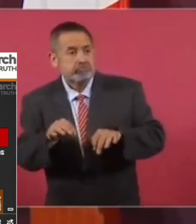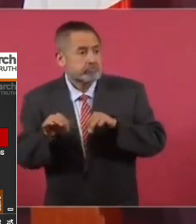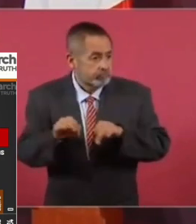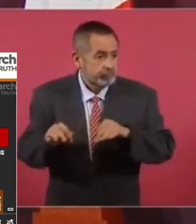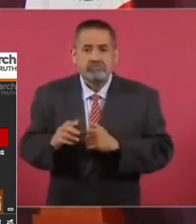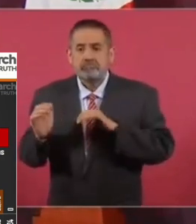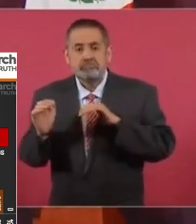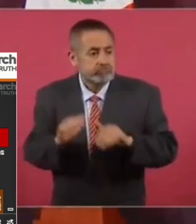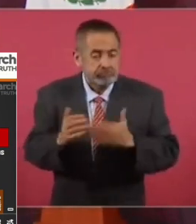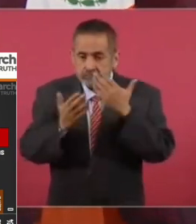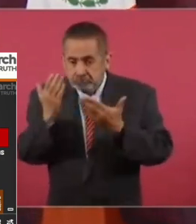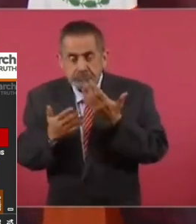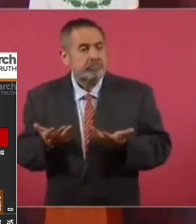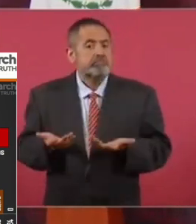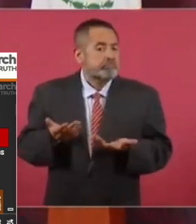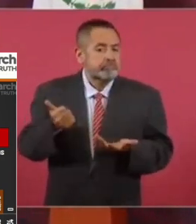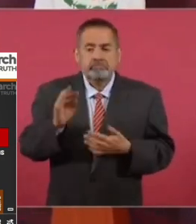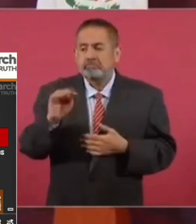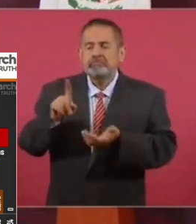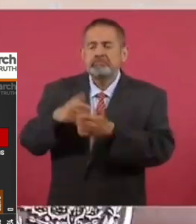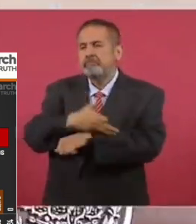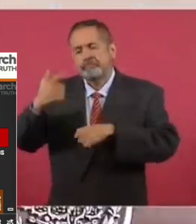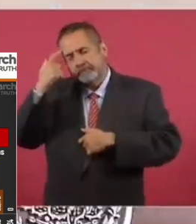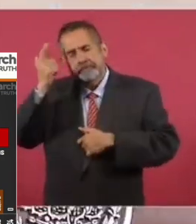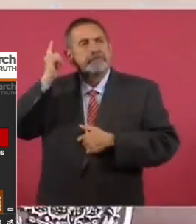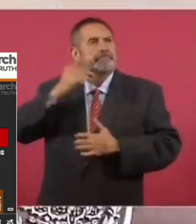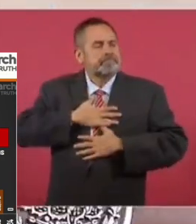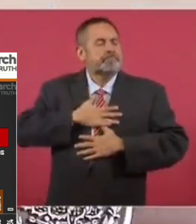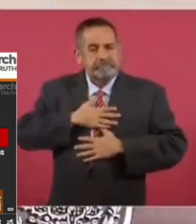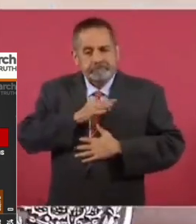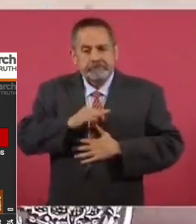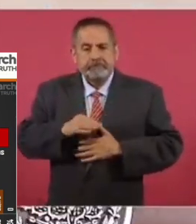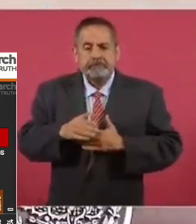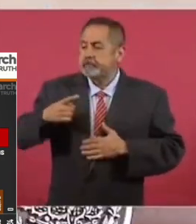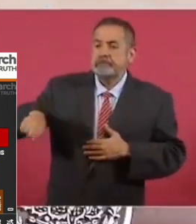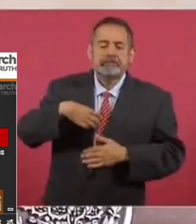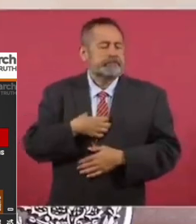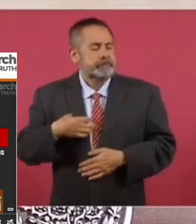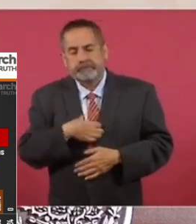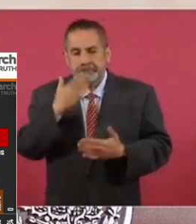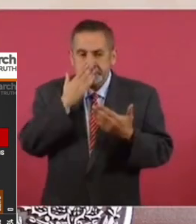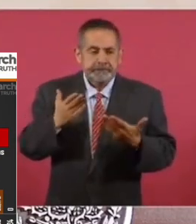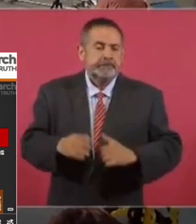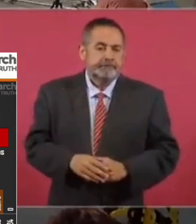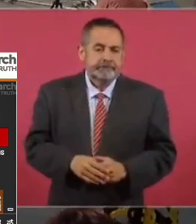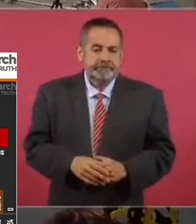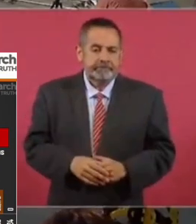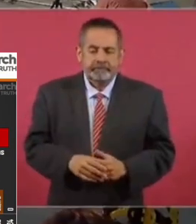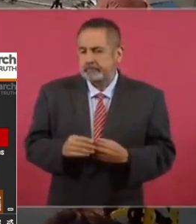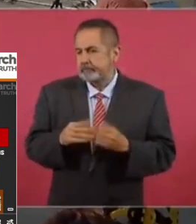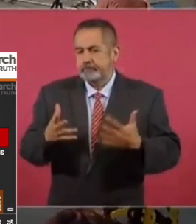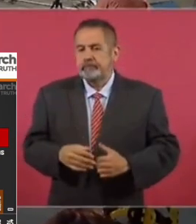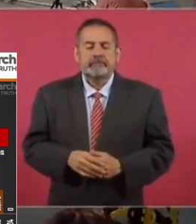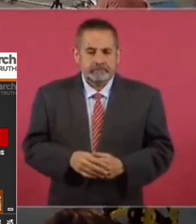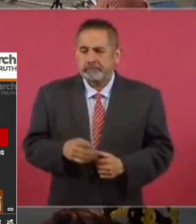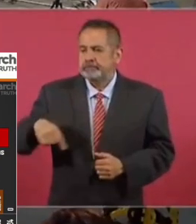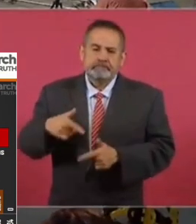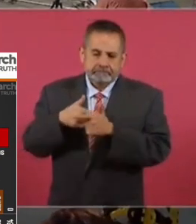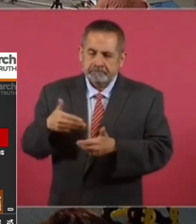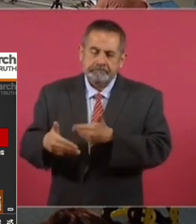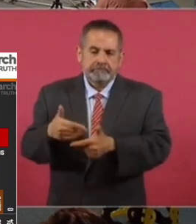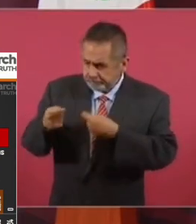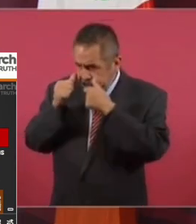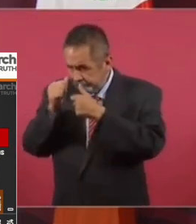estudio, si la familia tiene esperanza, si están contentos, pues claro que vamos